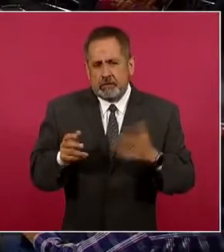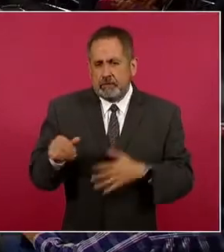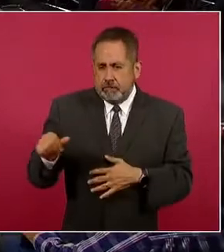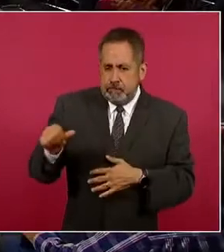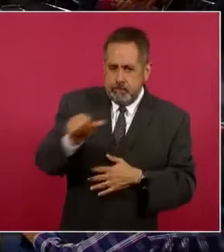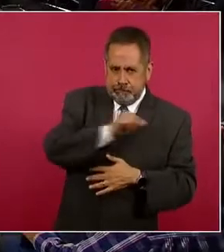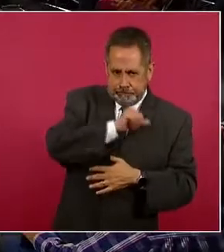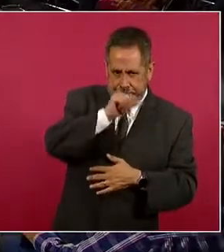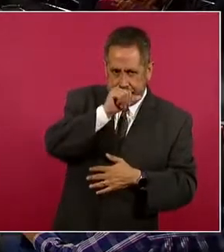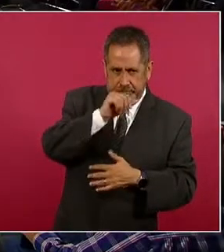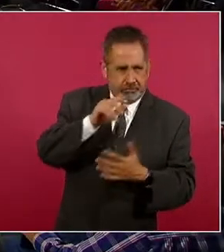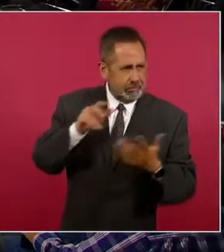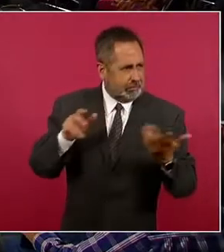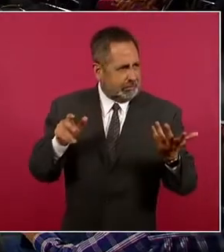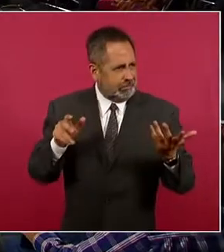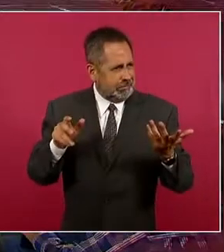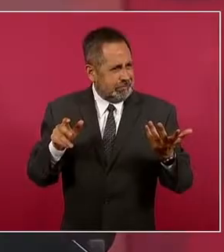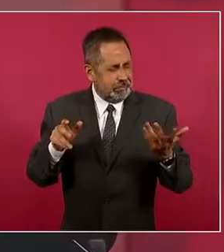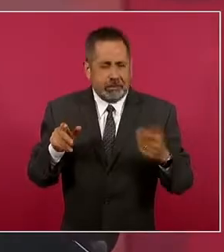egoísta,